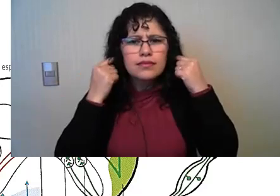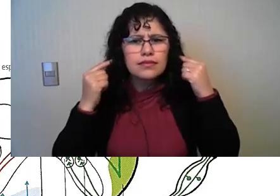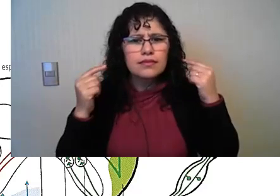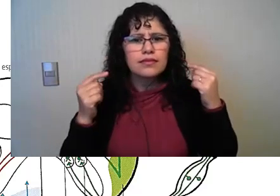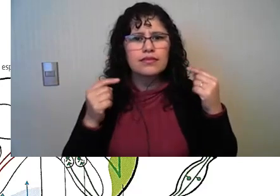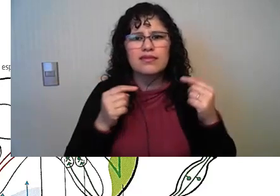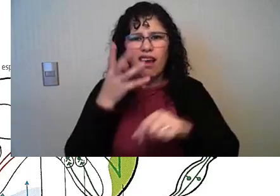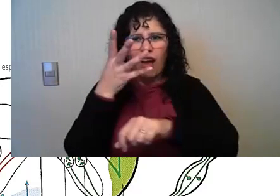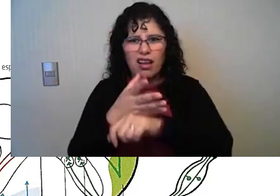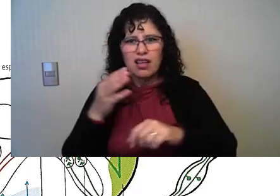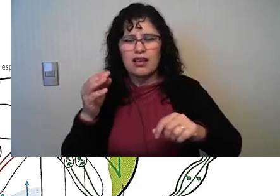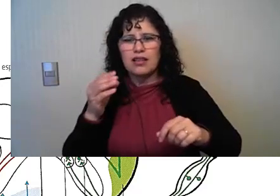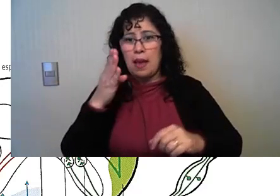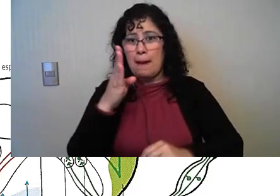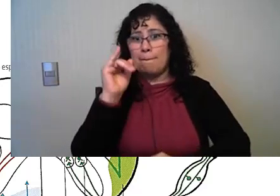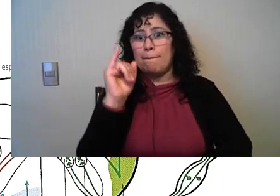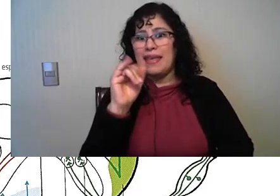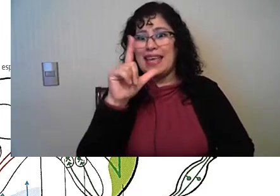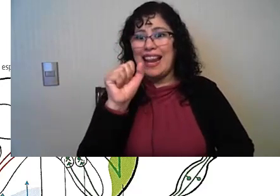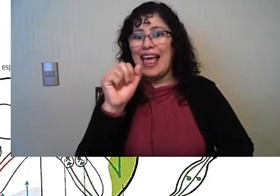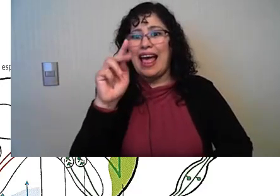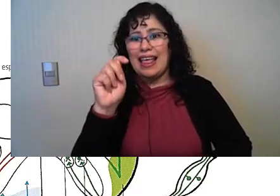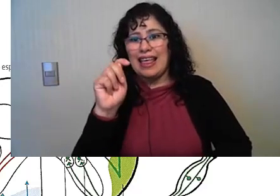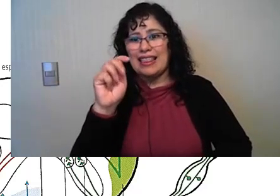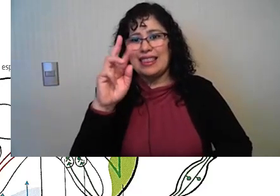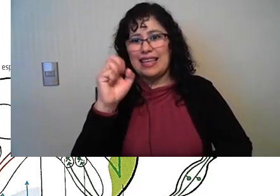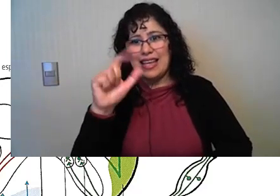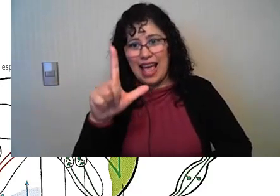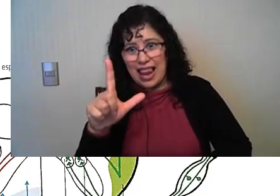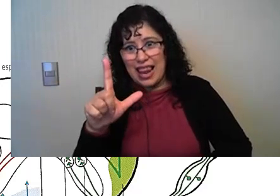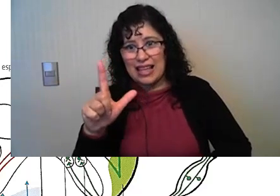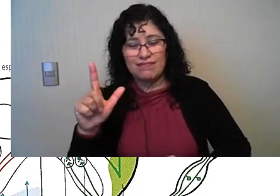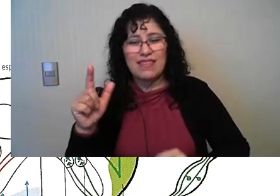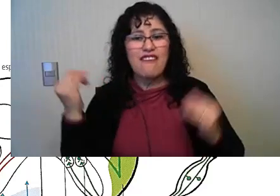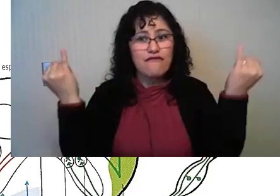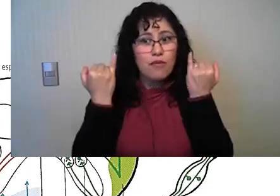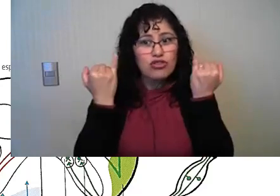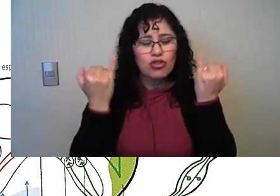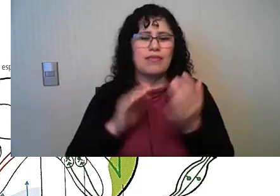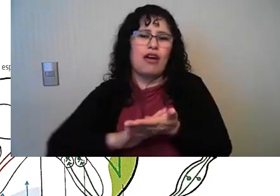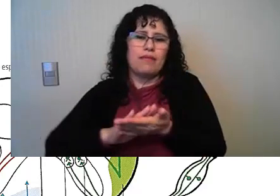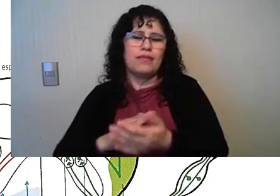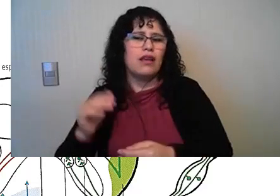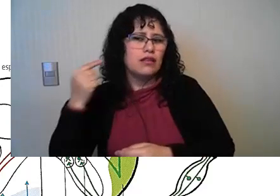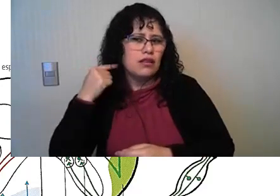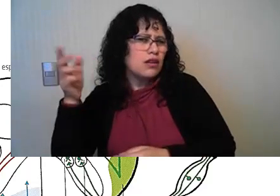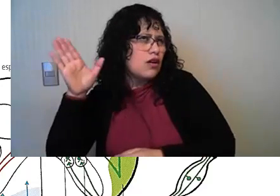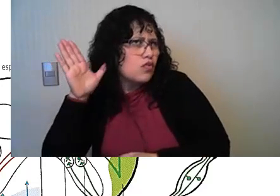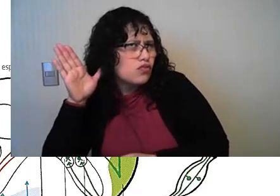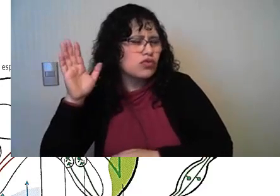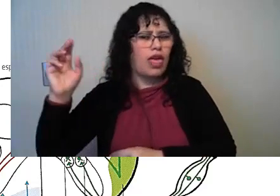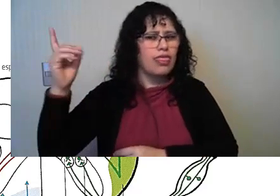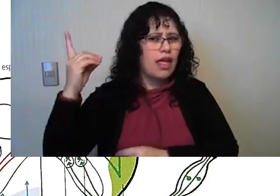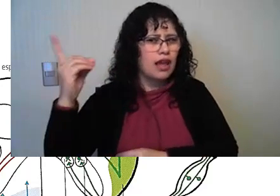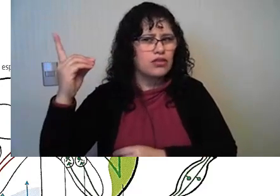bilateral, siempre. Lo que escucho yo con mi oído derecho llega al hemisferio